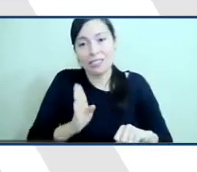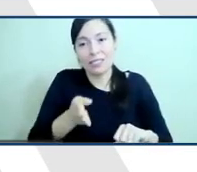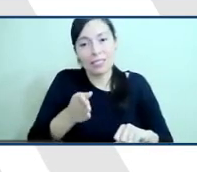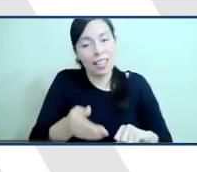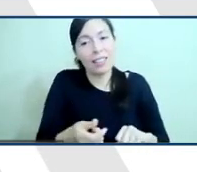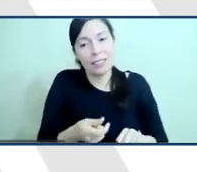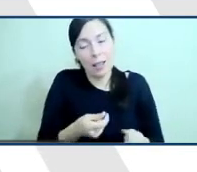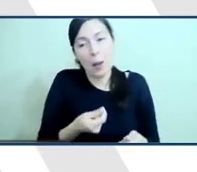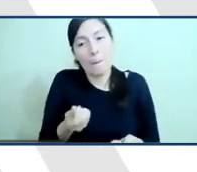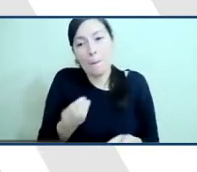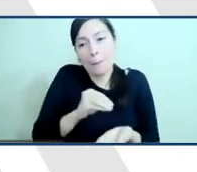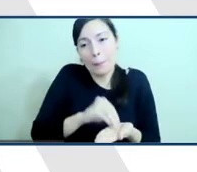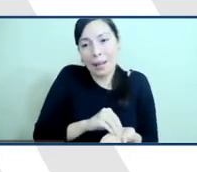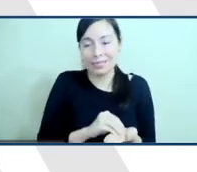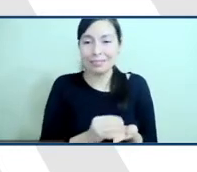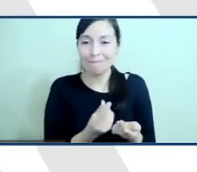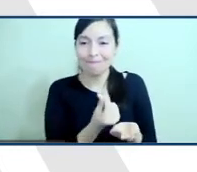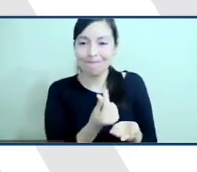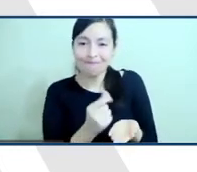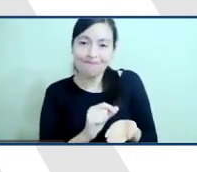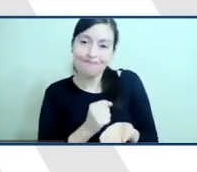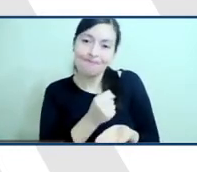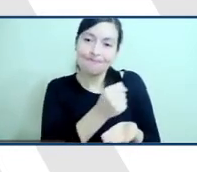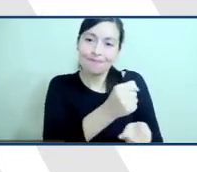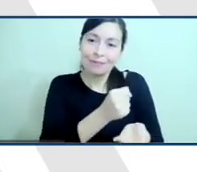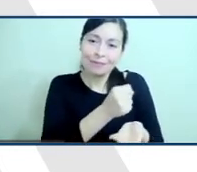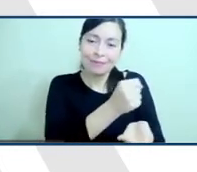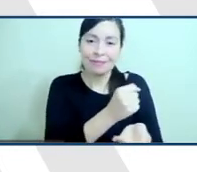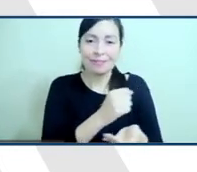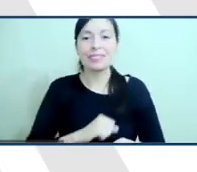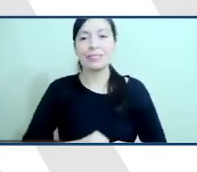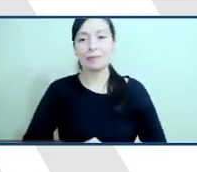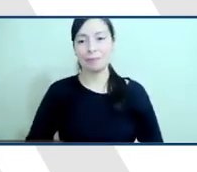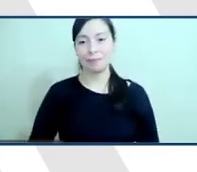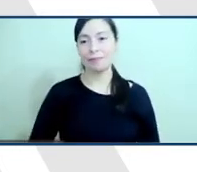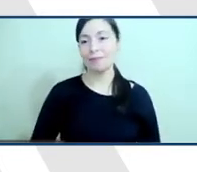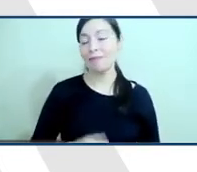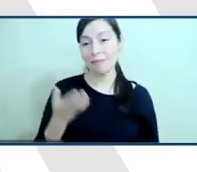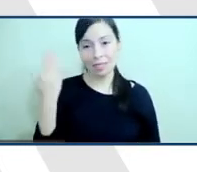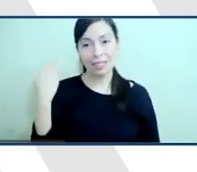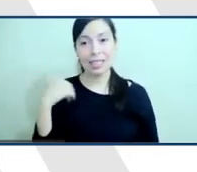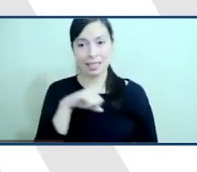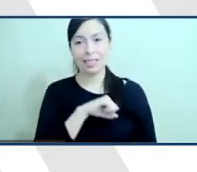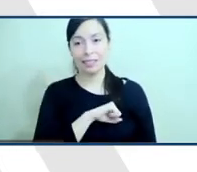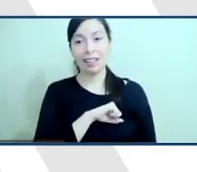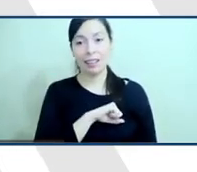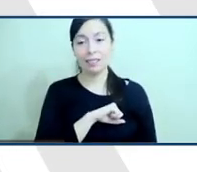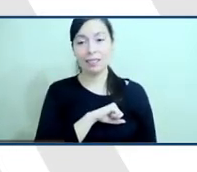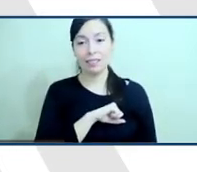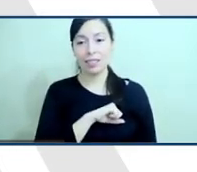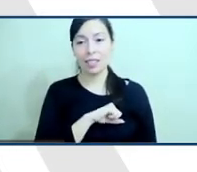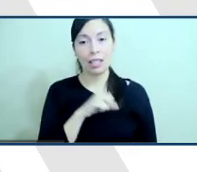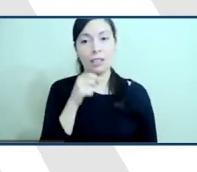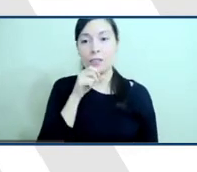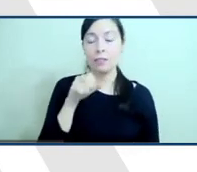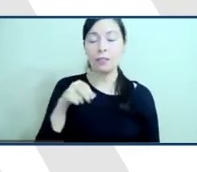incluso cuestiones muy notables, como el Observatorio Nacional en su momento, que estaba en Santiago, dicho sea de paso, no en la zona